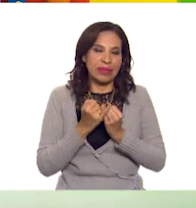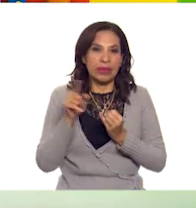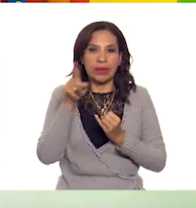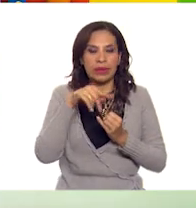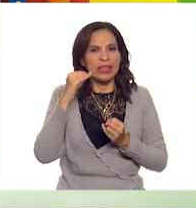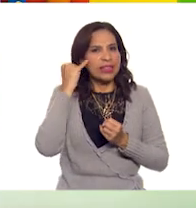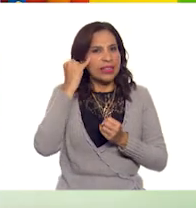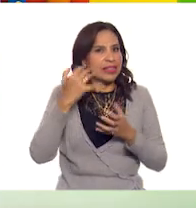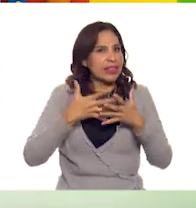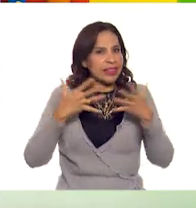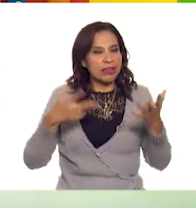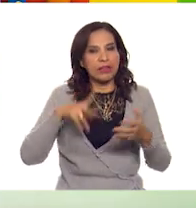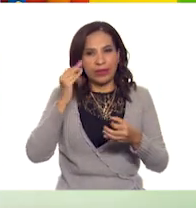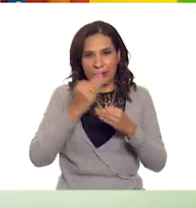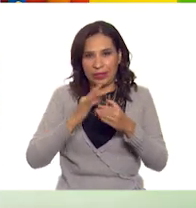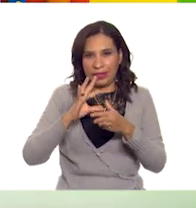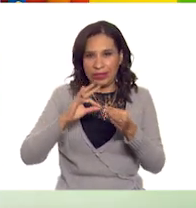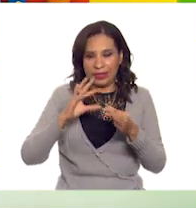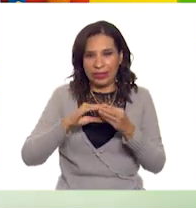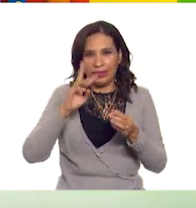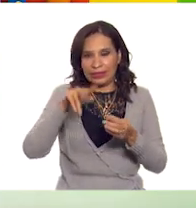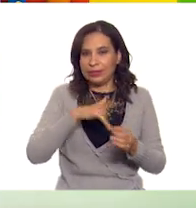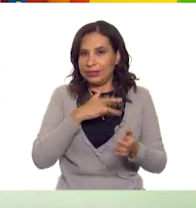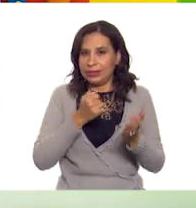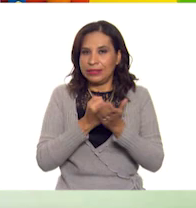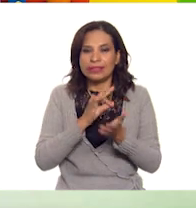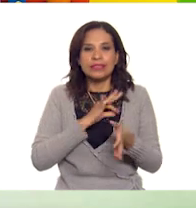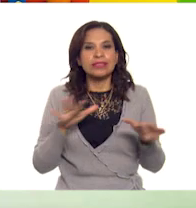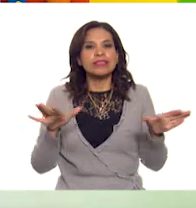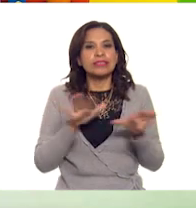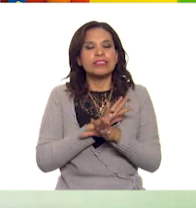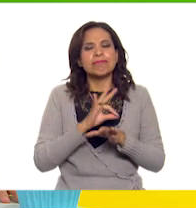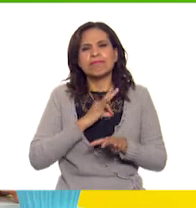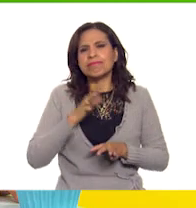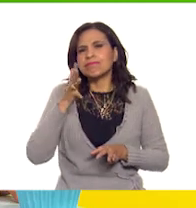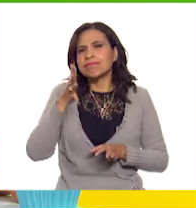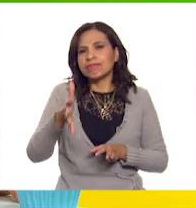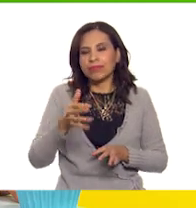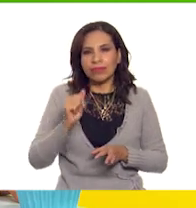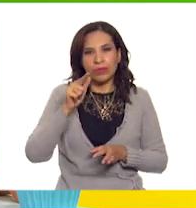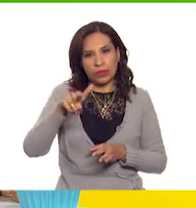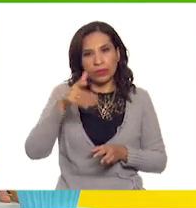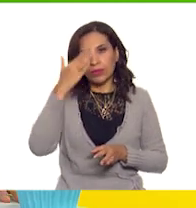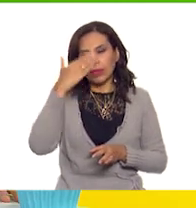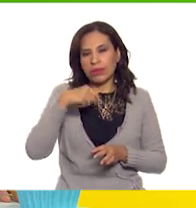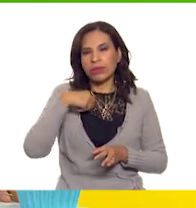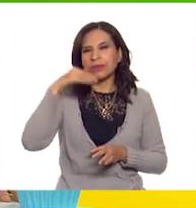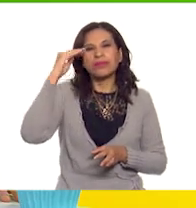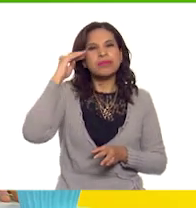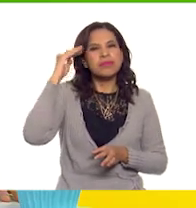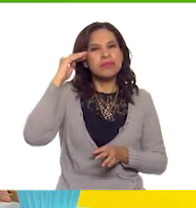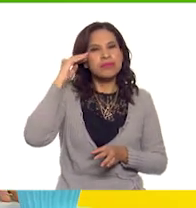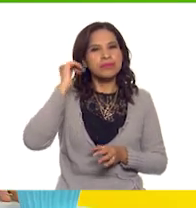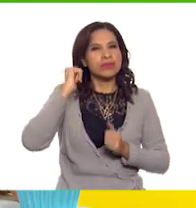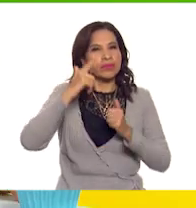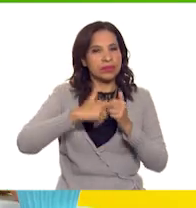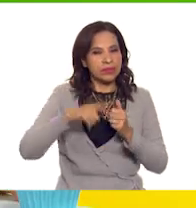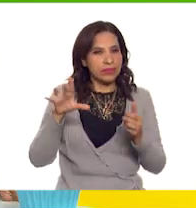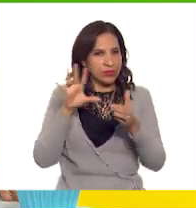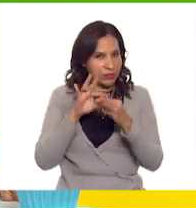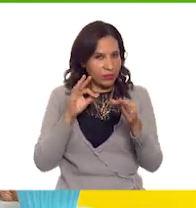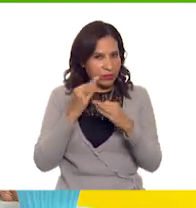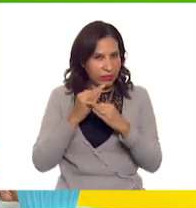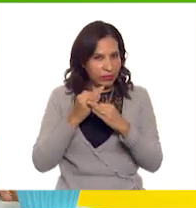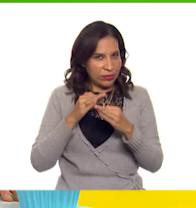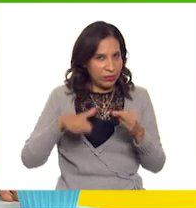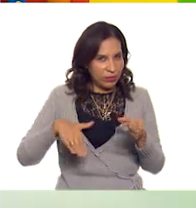grandes ideas, pero como lo mencionamos, esta decisión puede cambiar o perdurar. ¿Sabes? Me quedé pensando en algo que nos